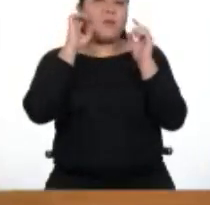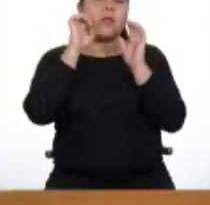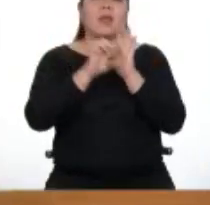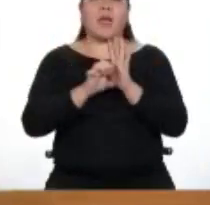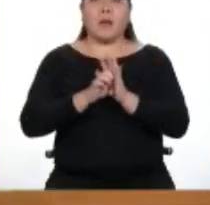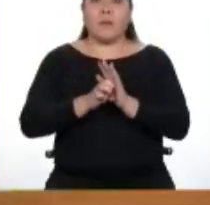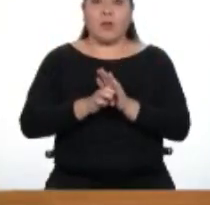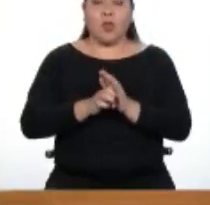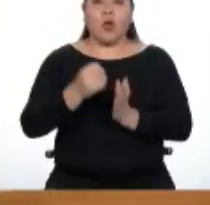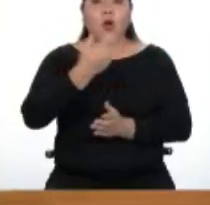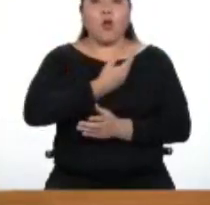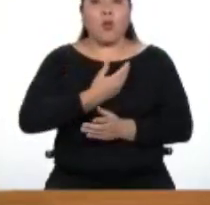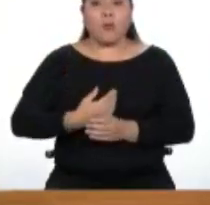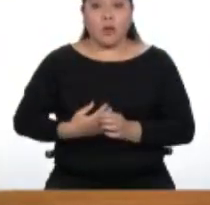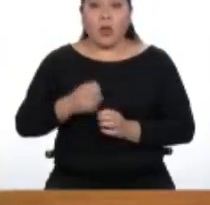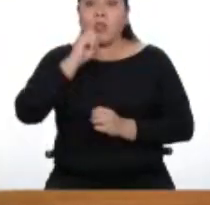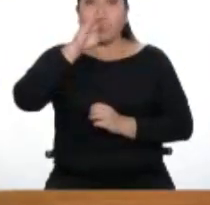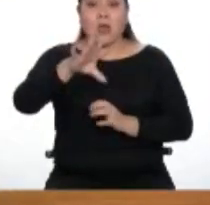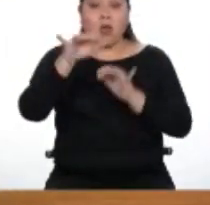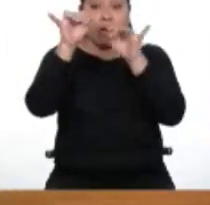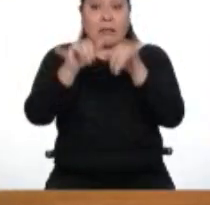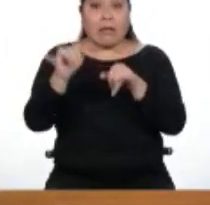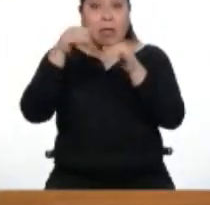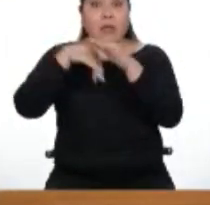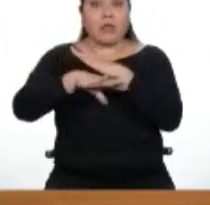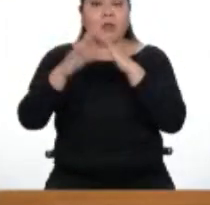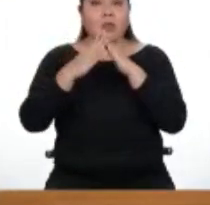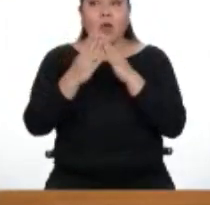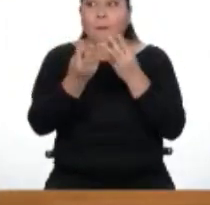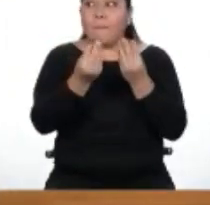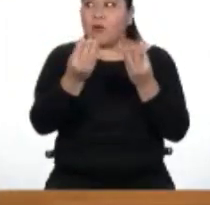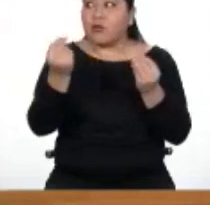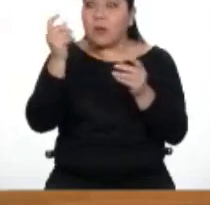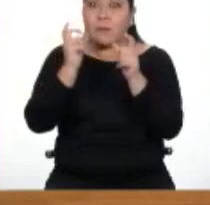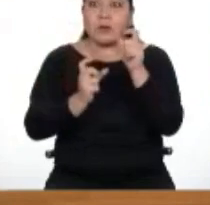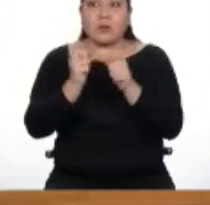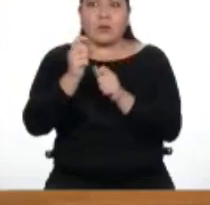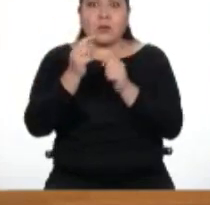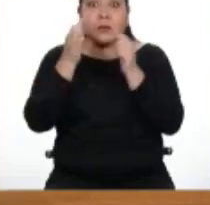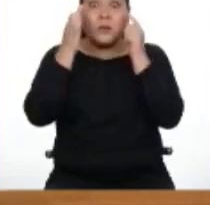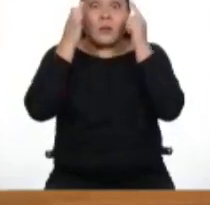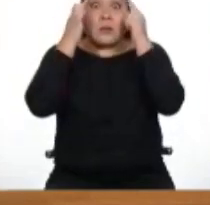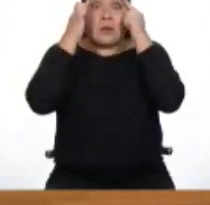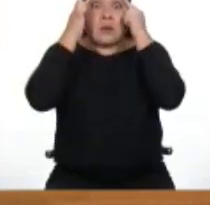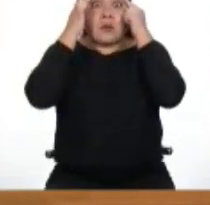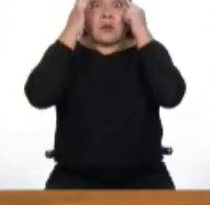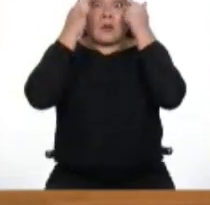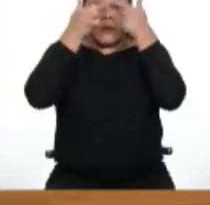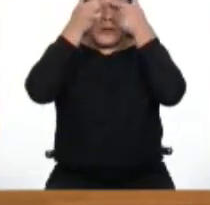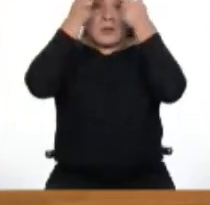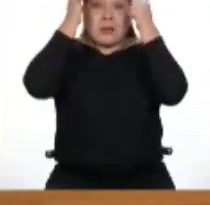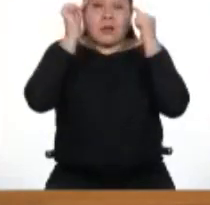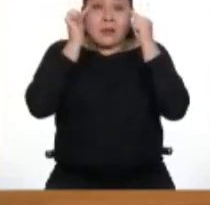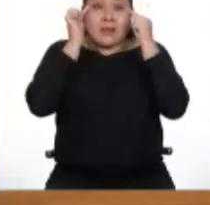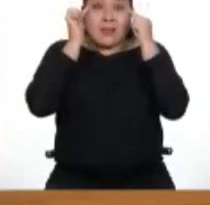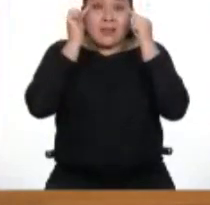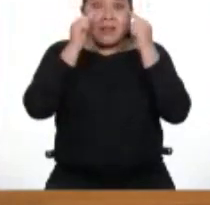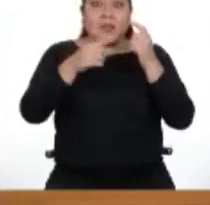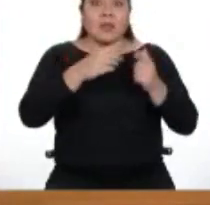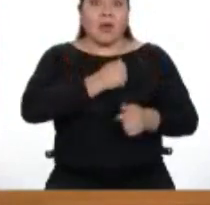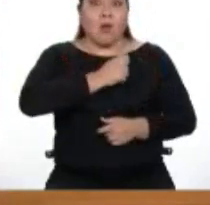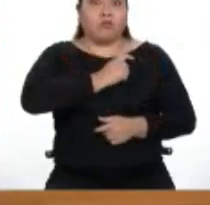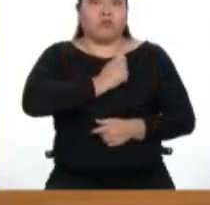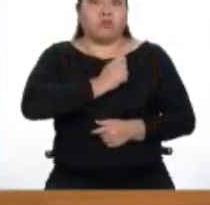decretó la cuarentena, seguramente muchas personas sintieron que las cejas se levantaron y se arquearon. Y aumentaron su